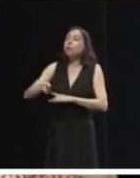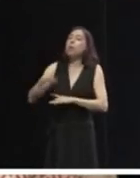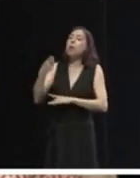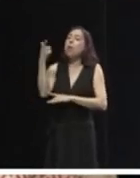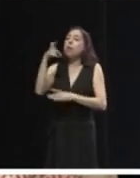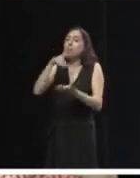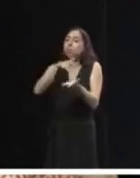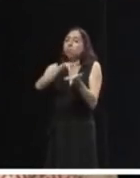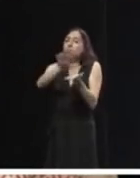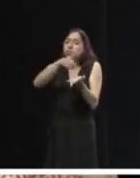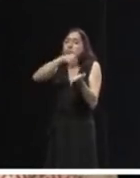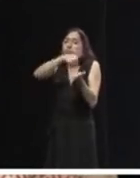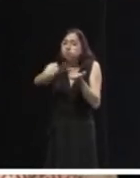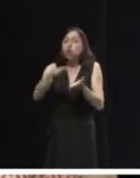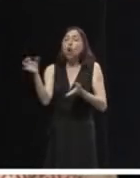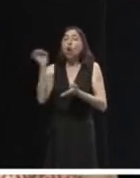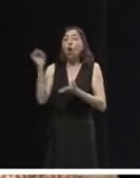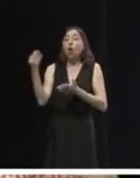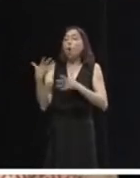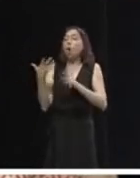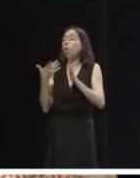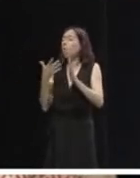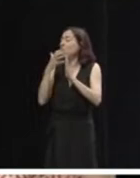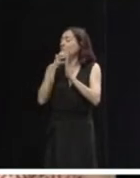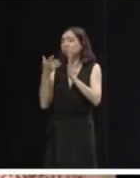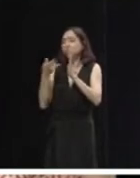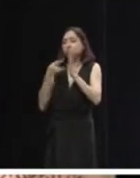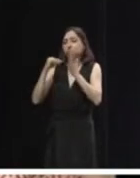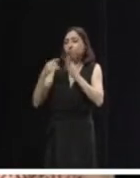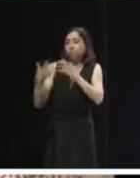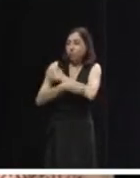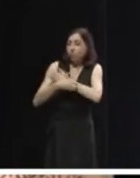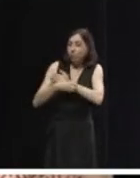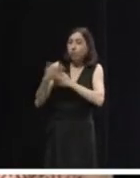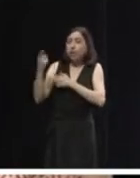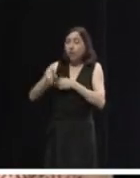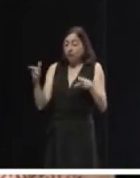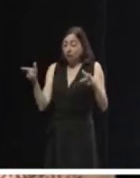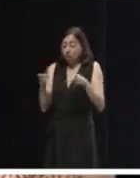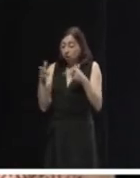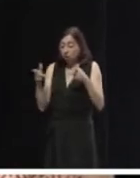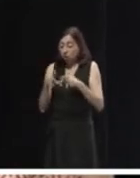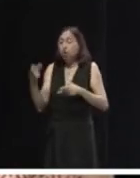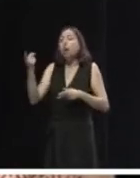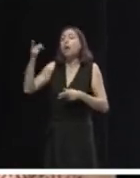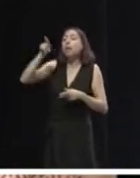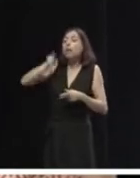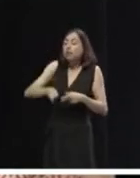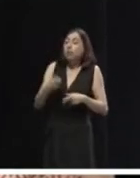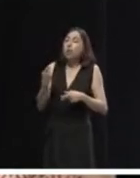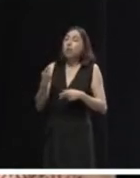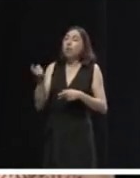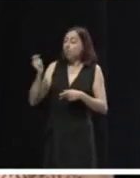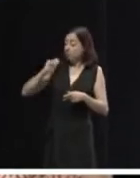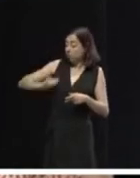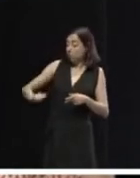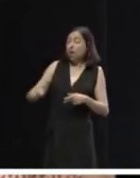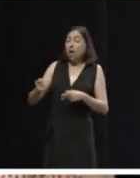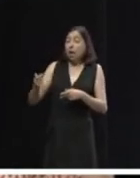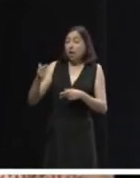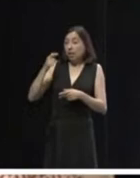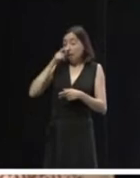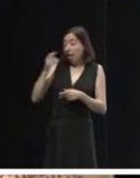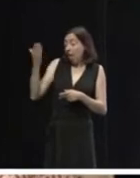o precarizados en los procesos de externalización, los sociosanitarios y profesionales que en los últimos años han perdido